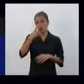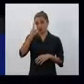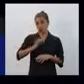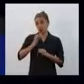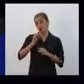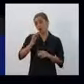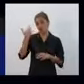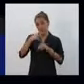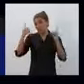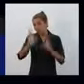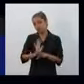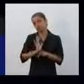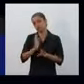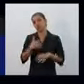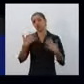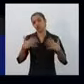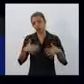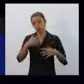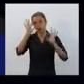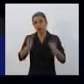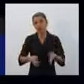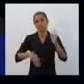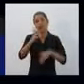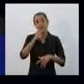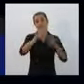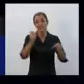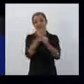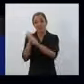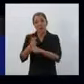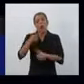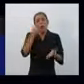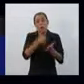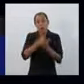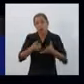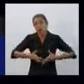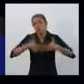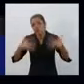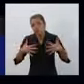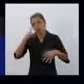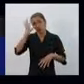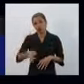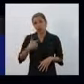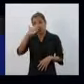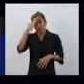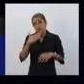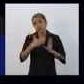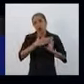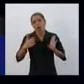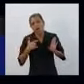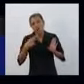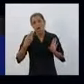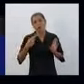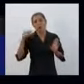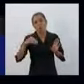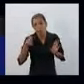ha sido muy grande y que ha caído mayoritariamente sobre la clase media el fin de mes ha sido a guste ante y agobiante pero